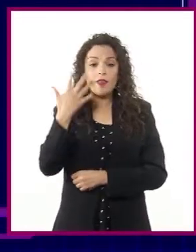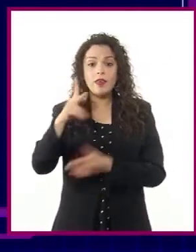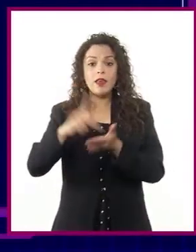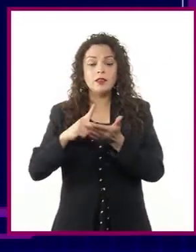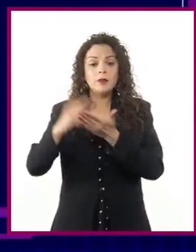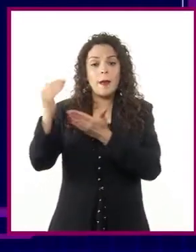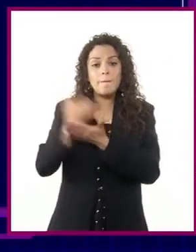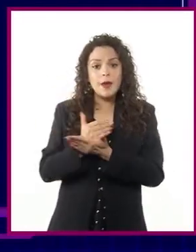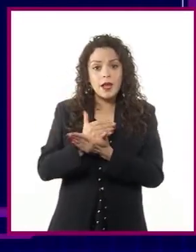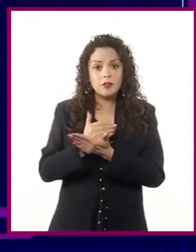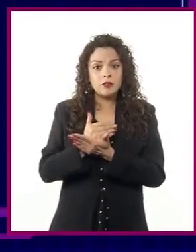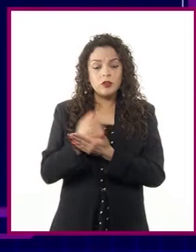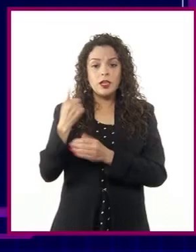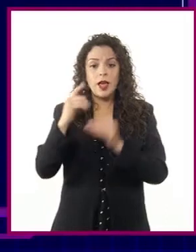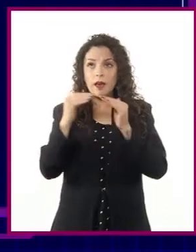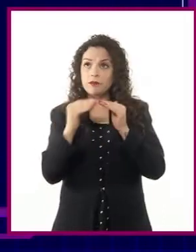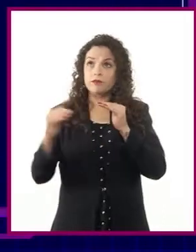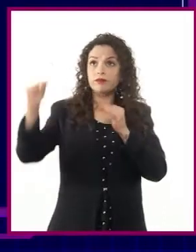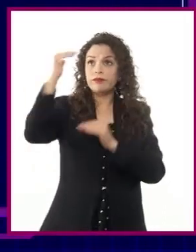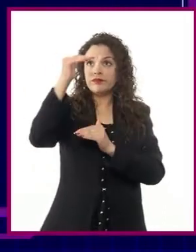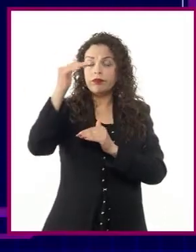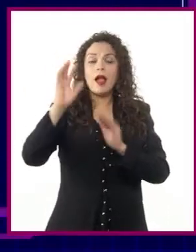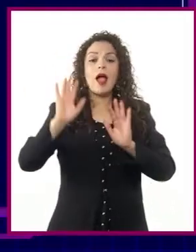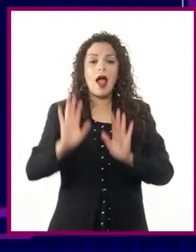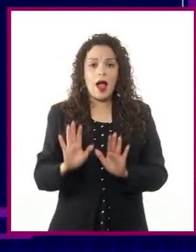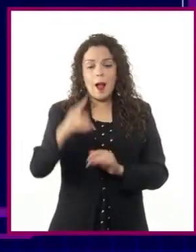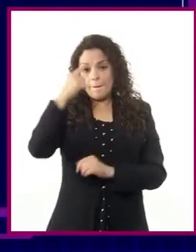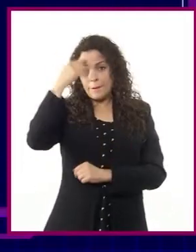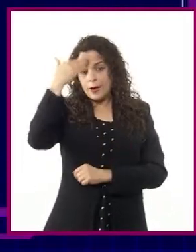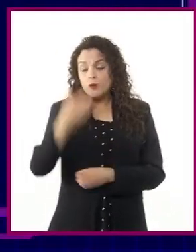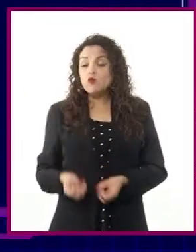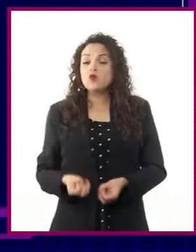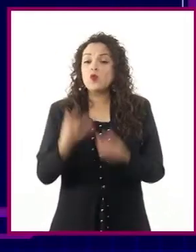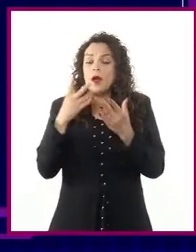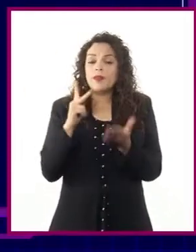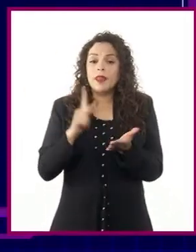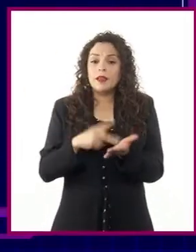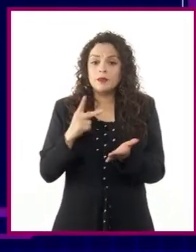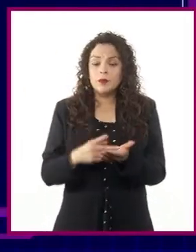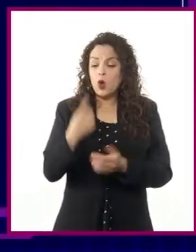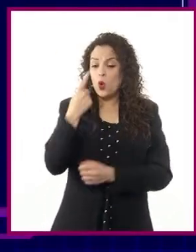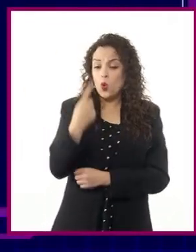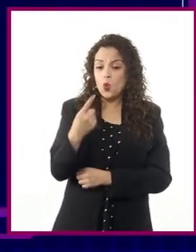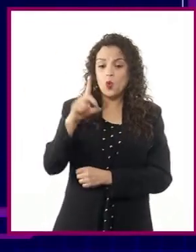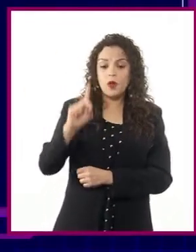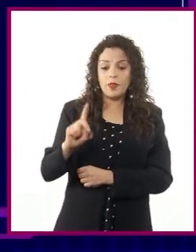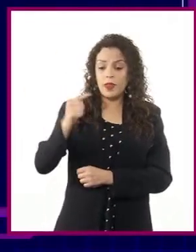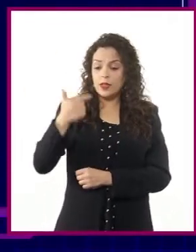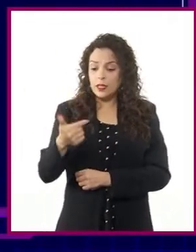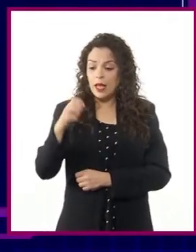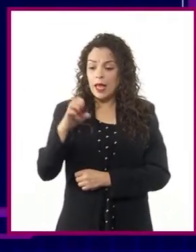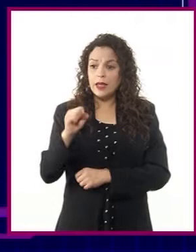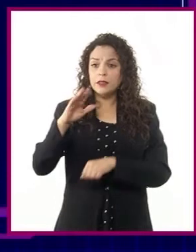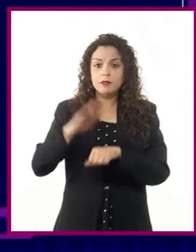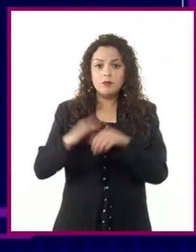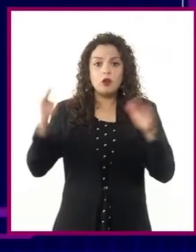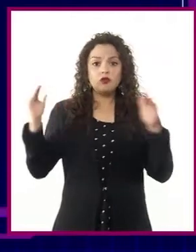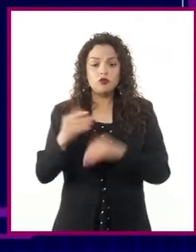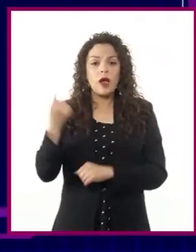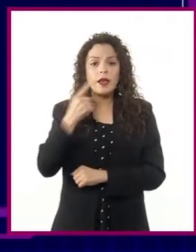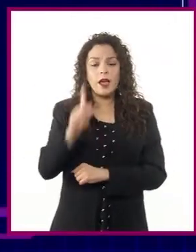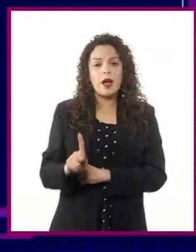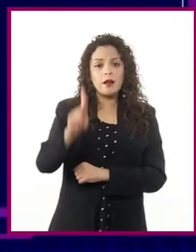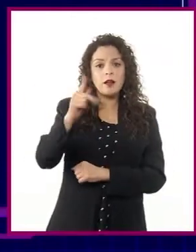que la inmediata superior, entonces para saber cuántas veces un decigramo es más pequeño que un kilogramo,